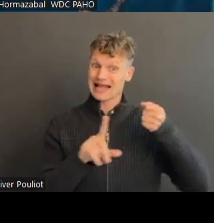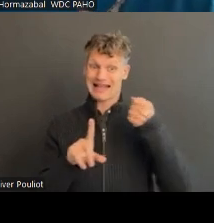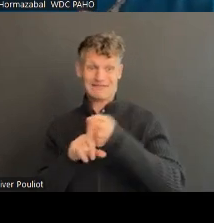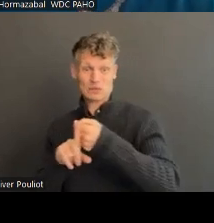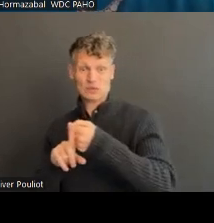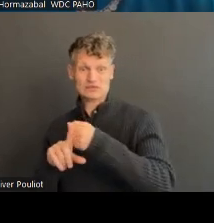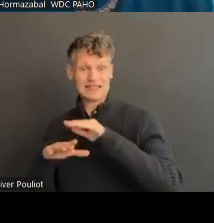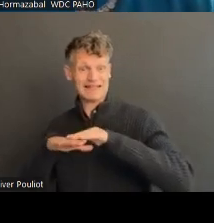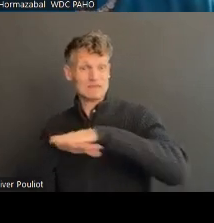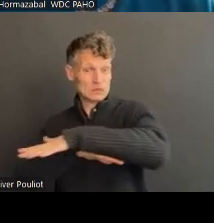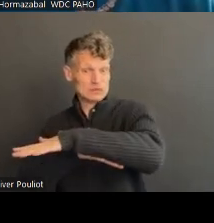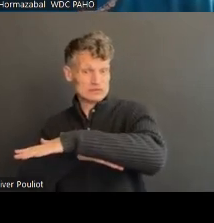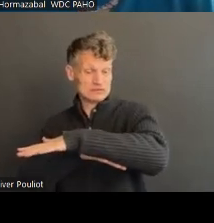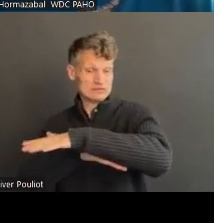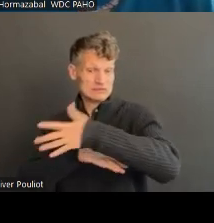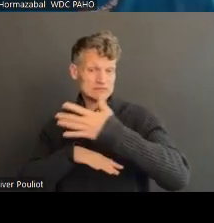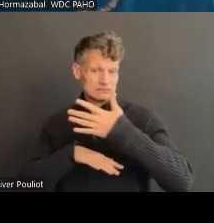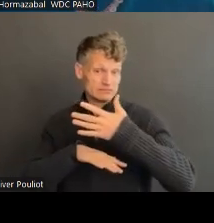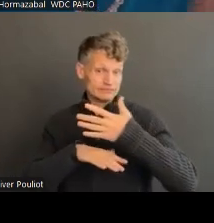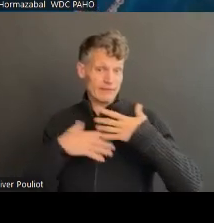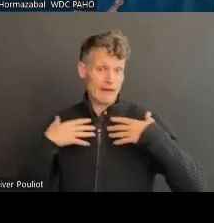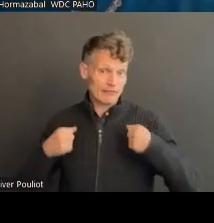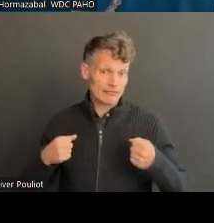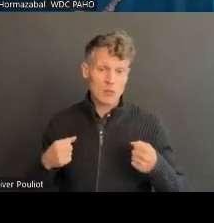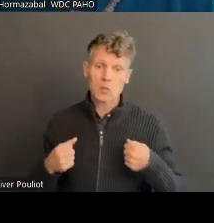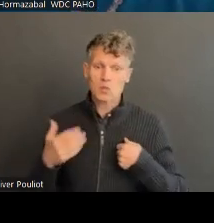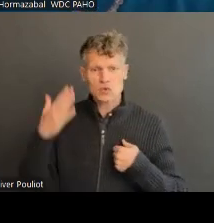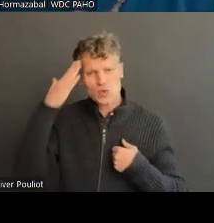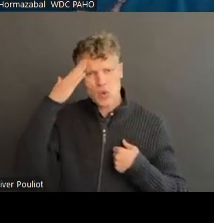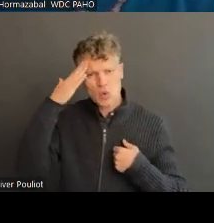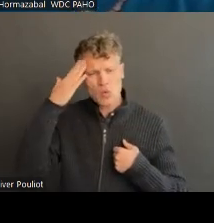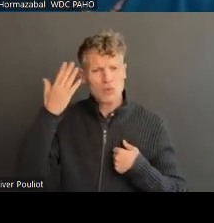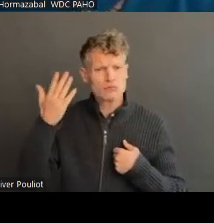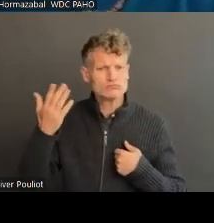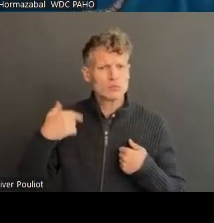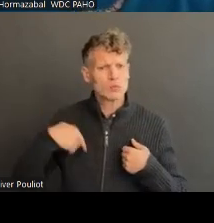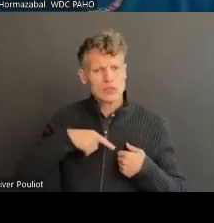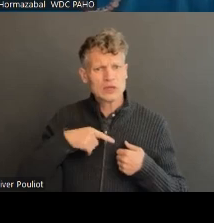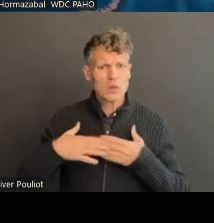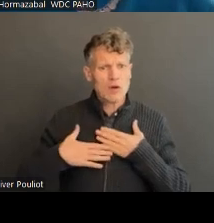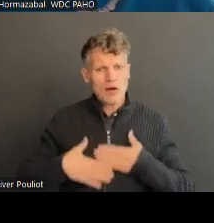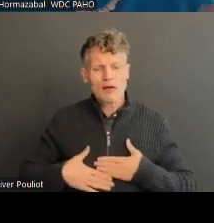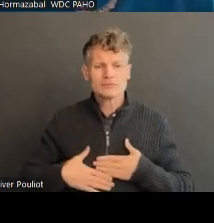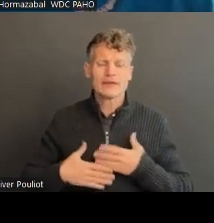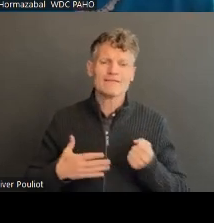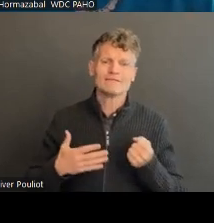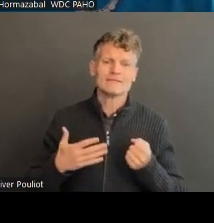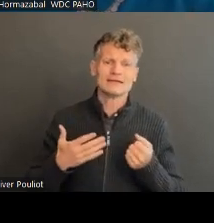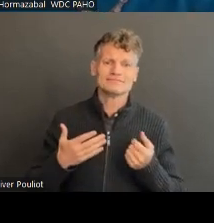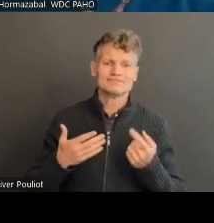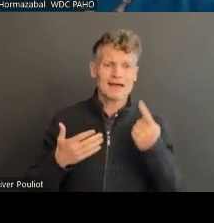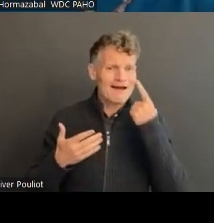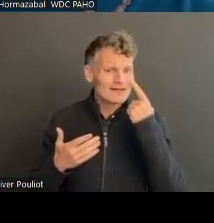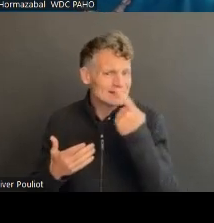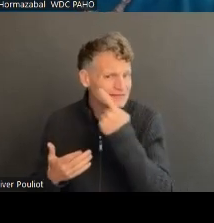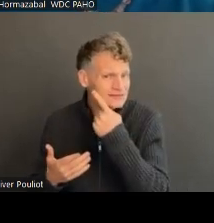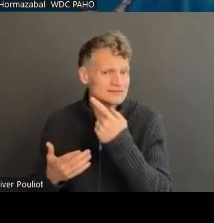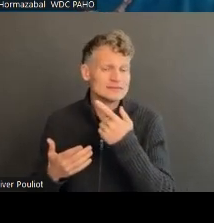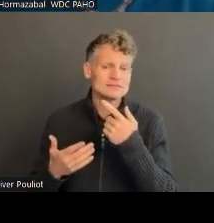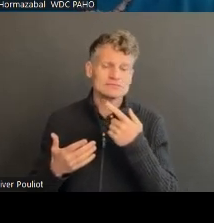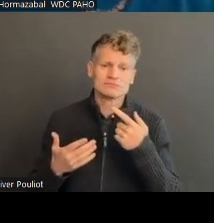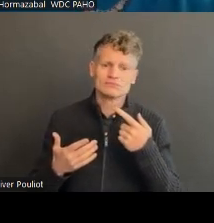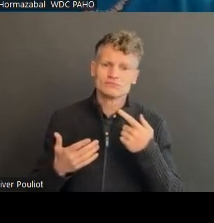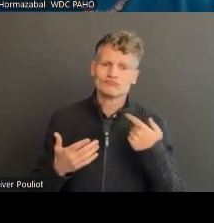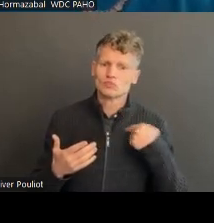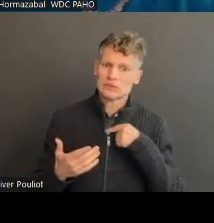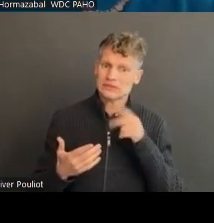que buscamos, con respecto a lo que tenemos la evidencia y literatura, nos encontramos que la implementación de ello en ciertos